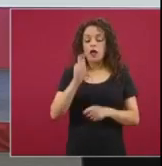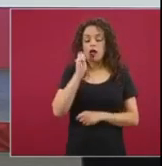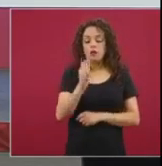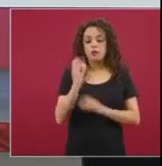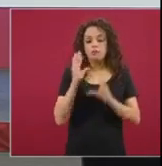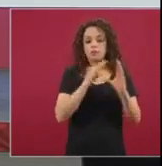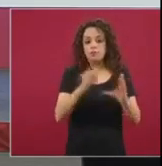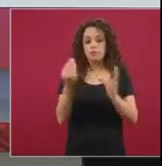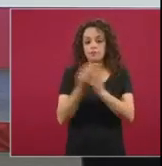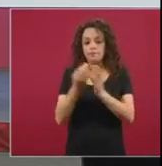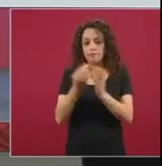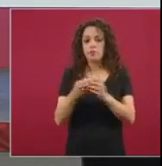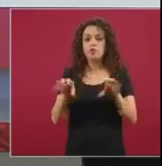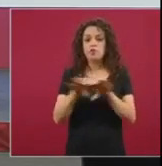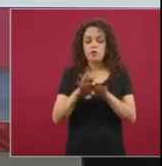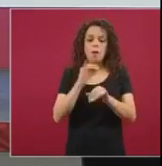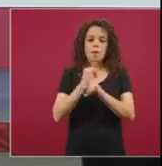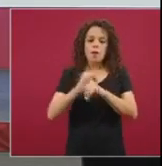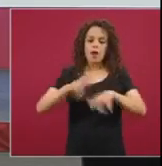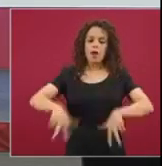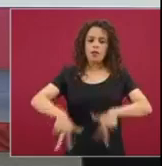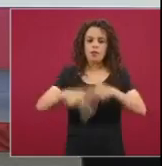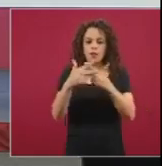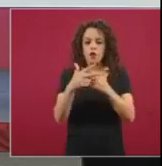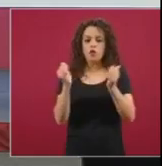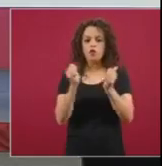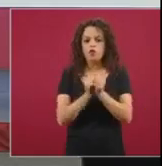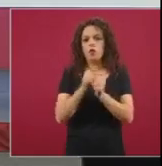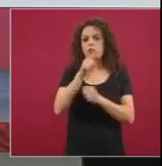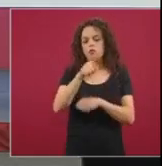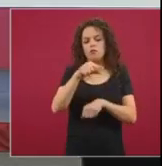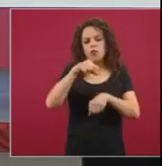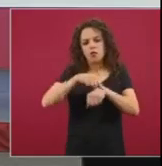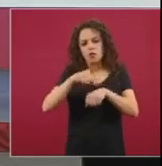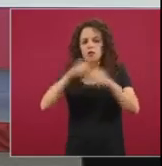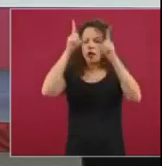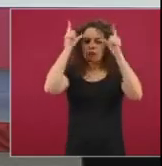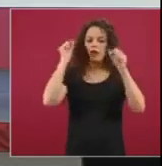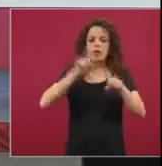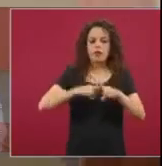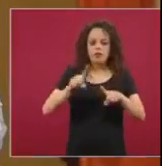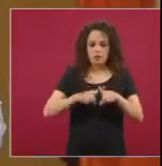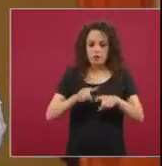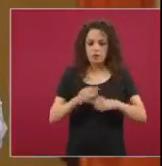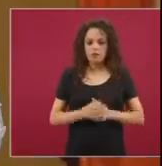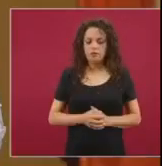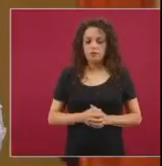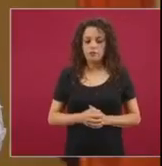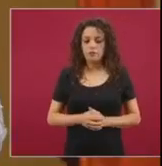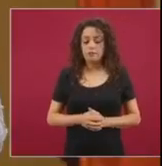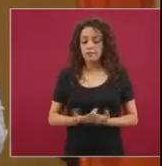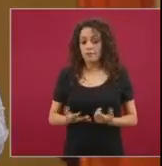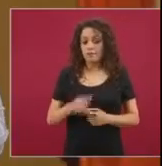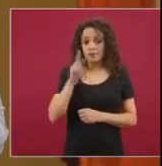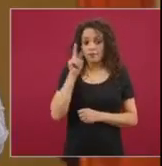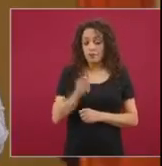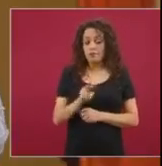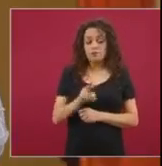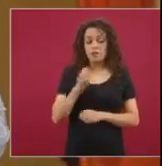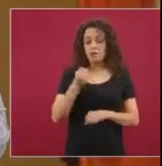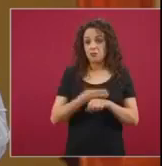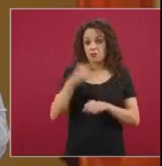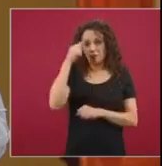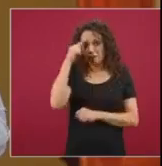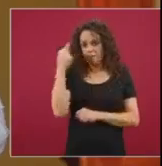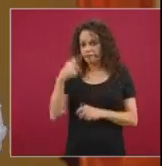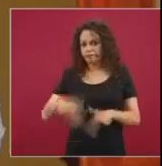con el personal de salud. Un área de oportunidad que no habíamos explorado o que no se había explorado tanto es esta capacitación a distancia. Y realmente no te cuesta nada.